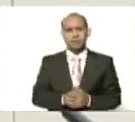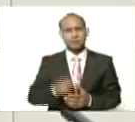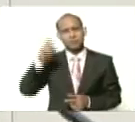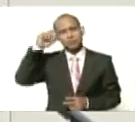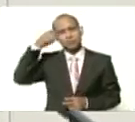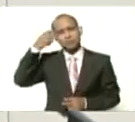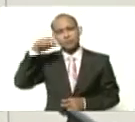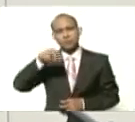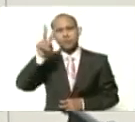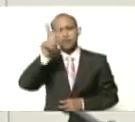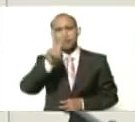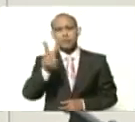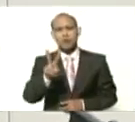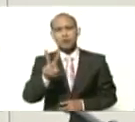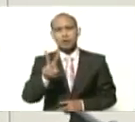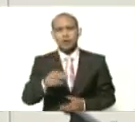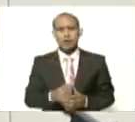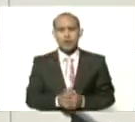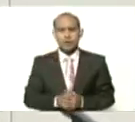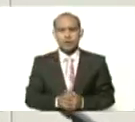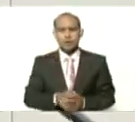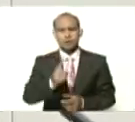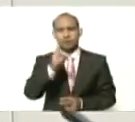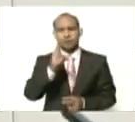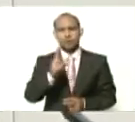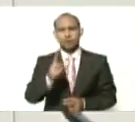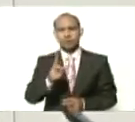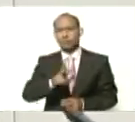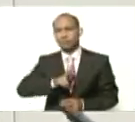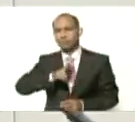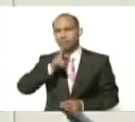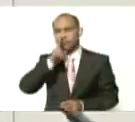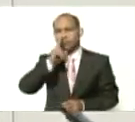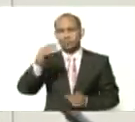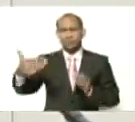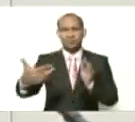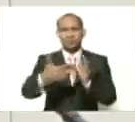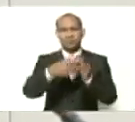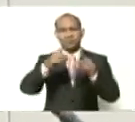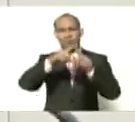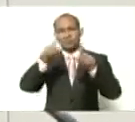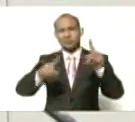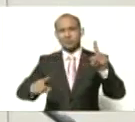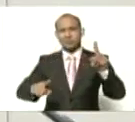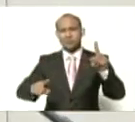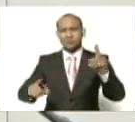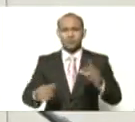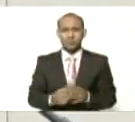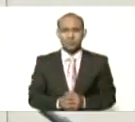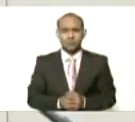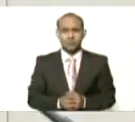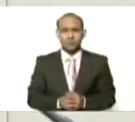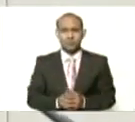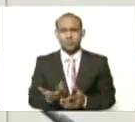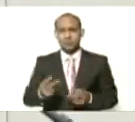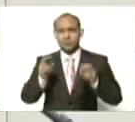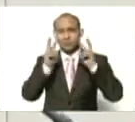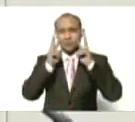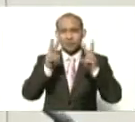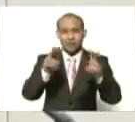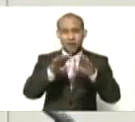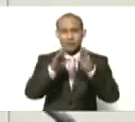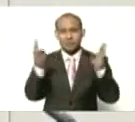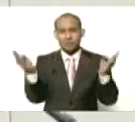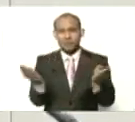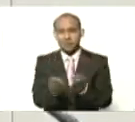recordábamos en Venezuela uno de los peores ataques al sistema eléctrico nacional que haya conocido país